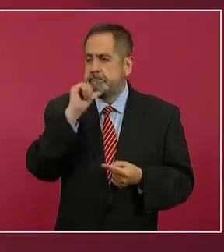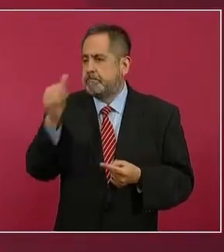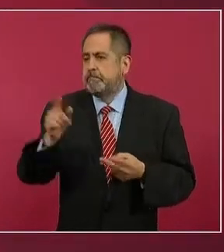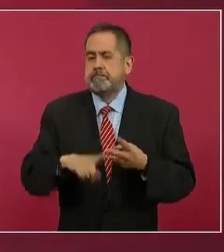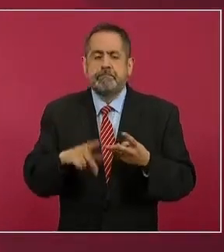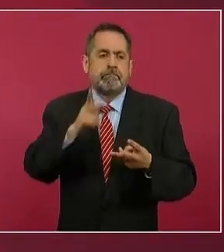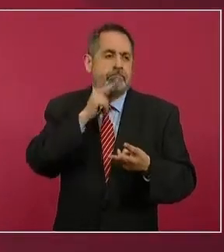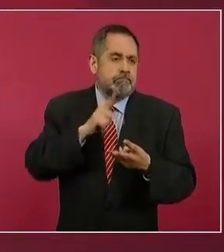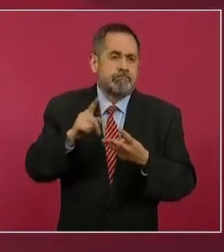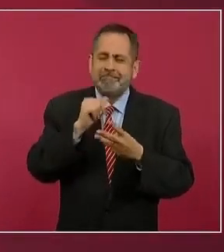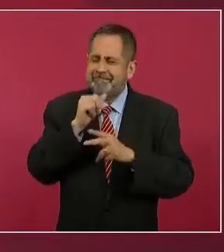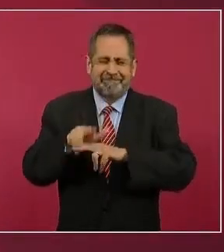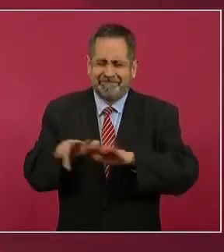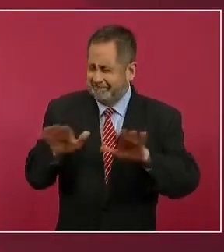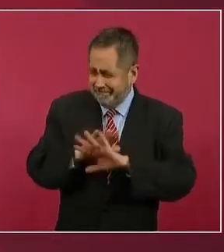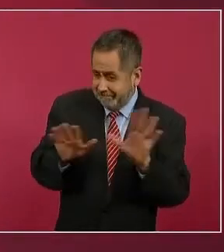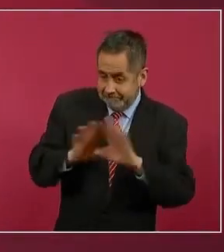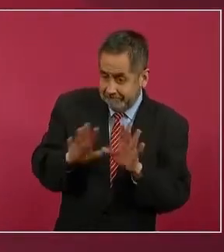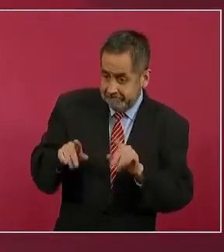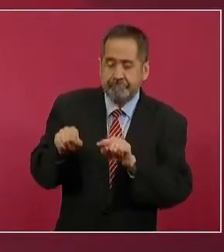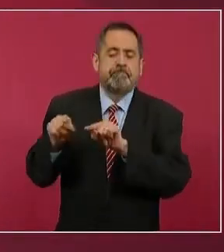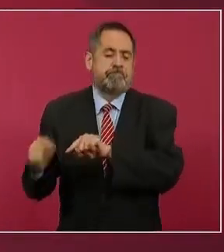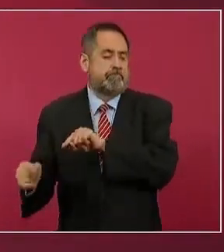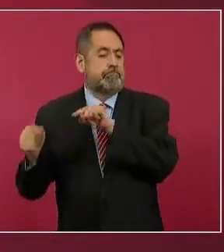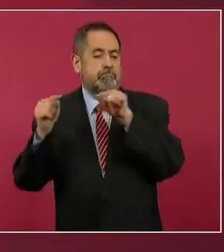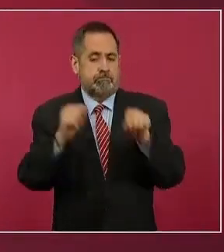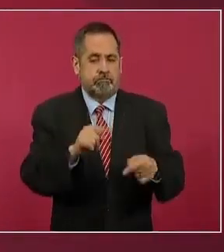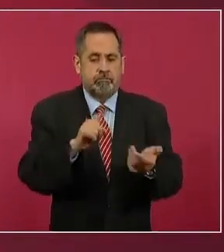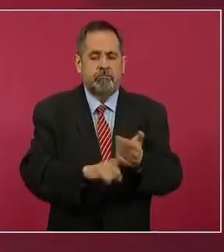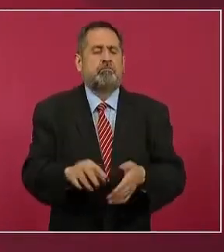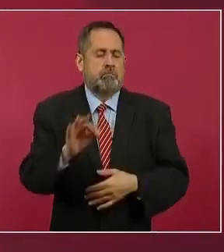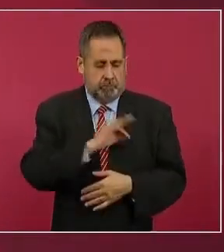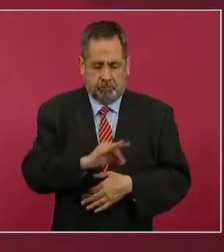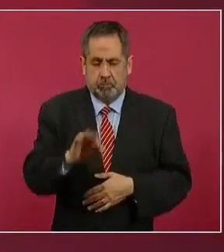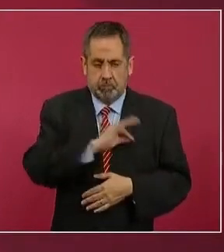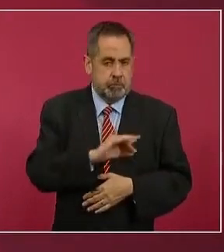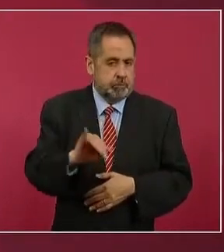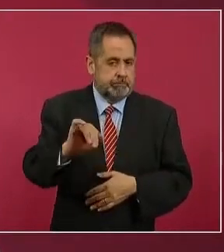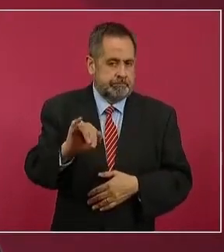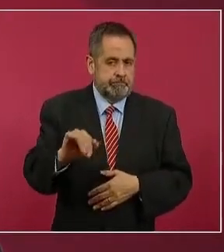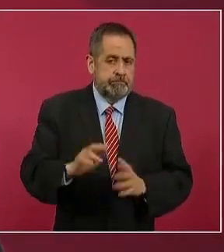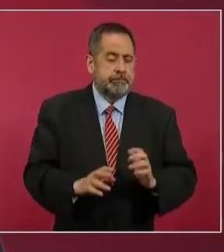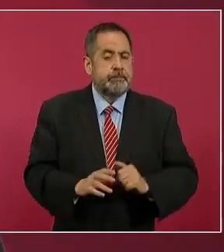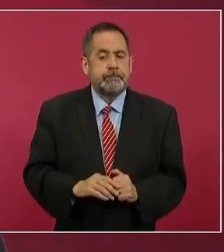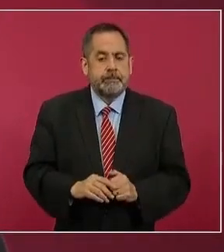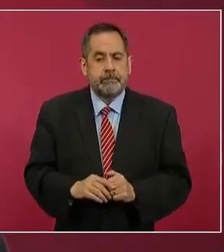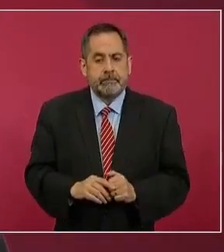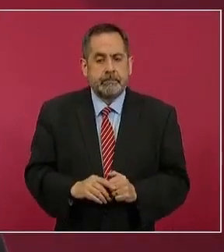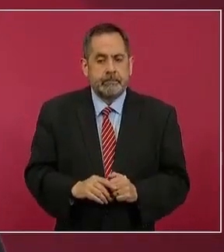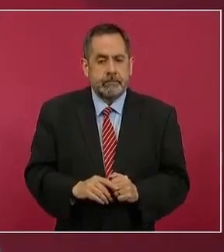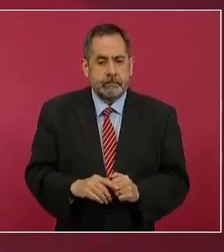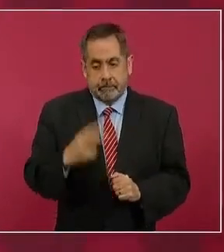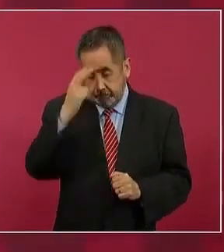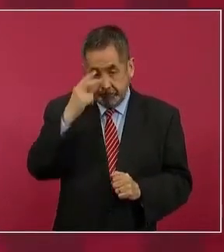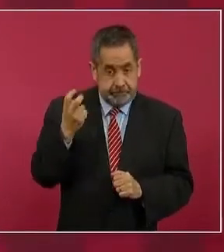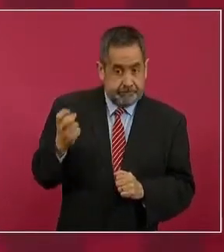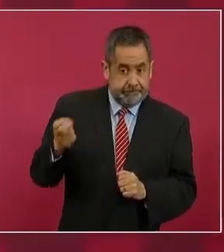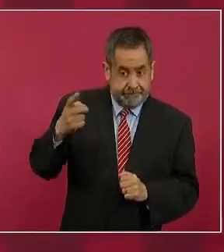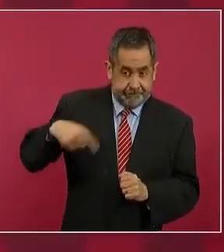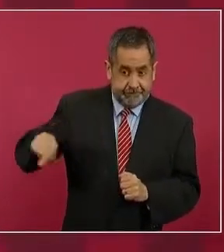tienen seguridad social. Entonces, para